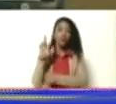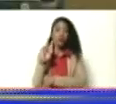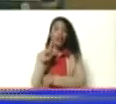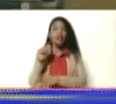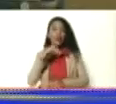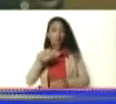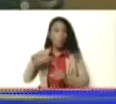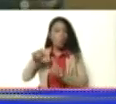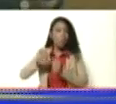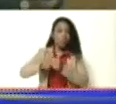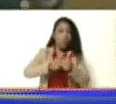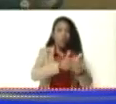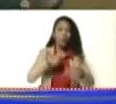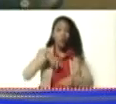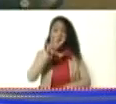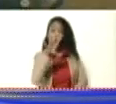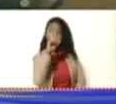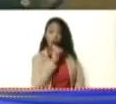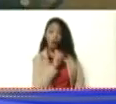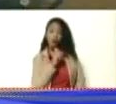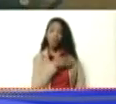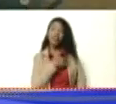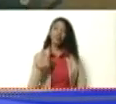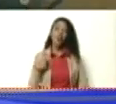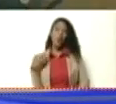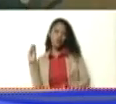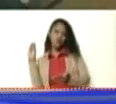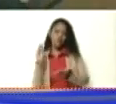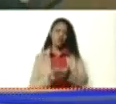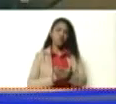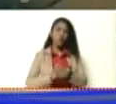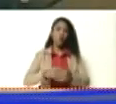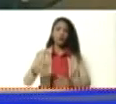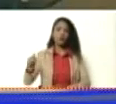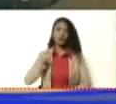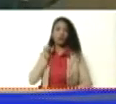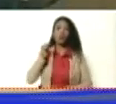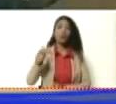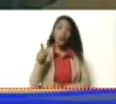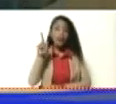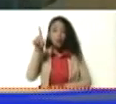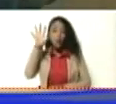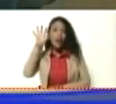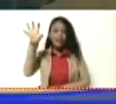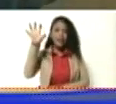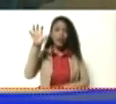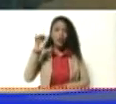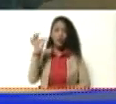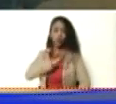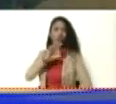persiguieron estos 4 años, quisieron imponer una visión de un Estado y una